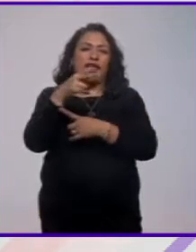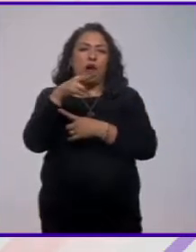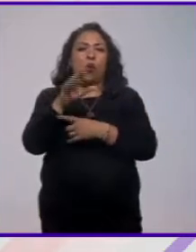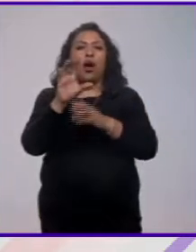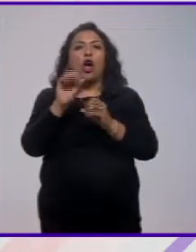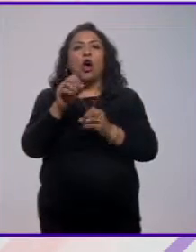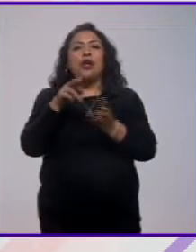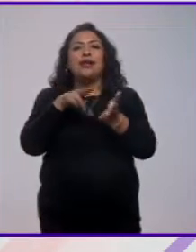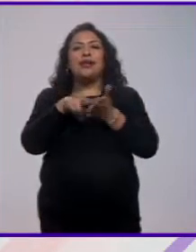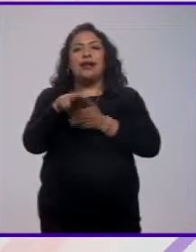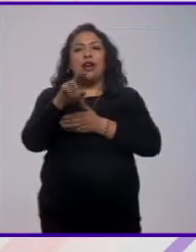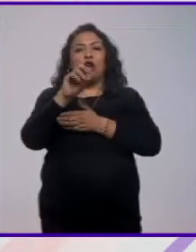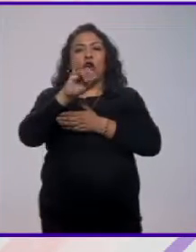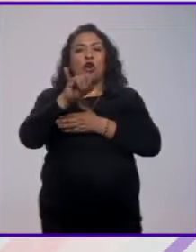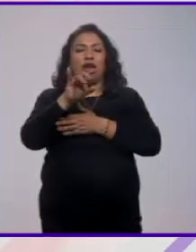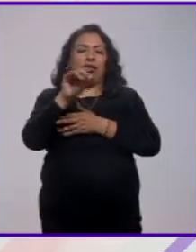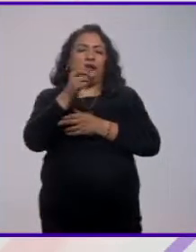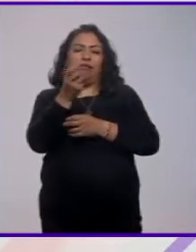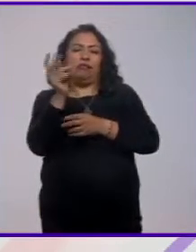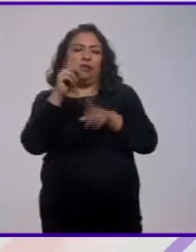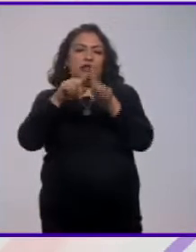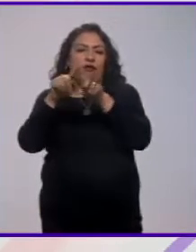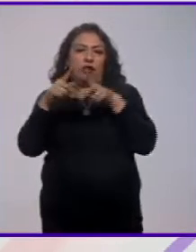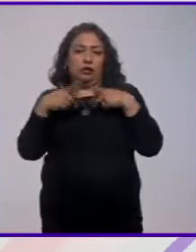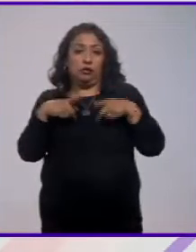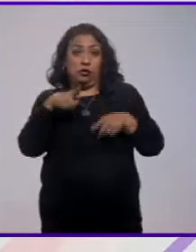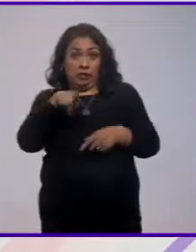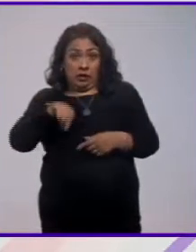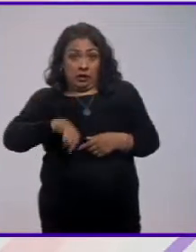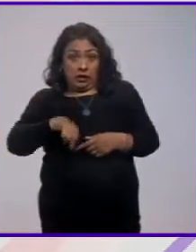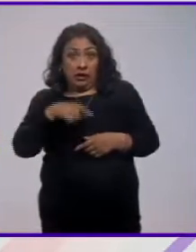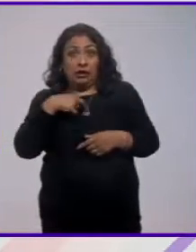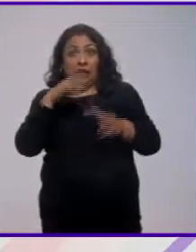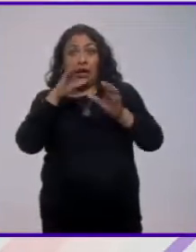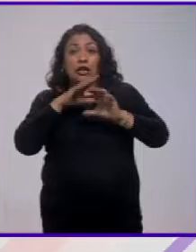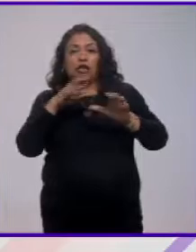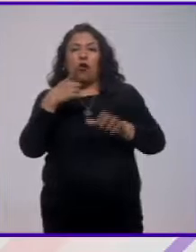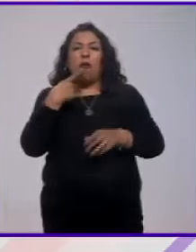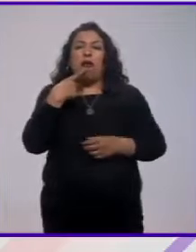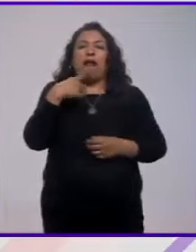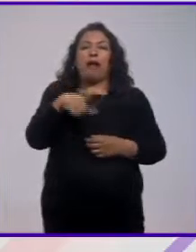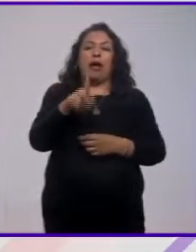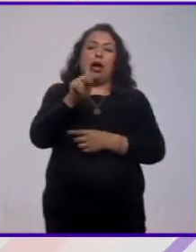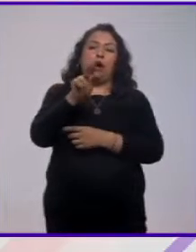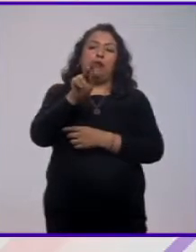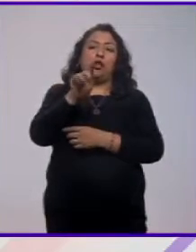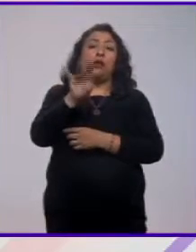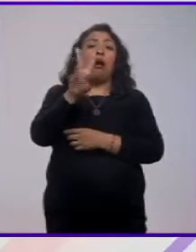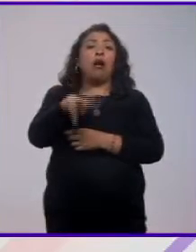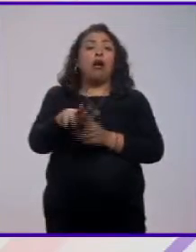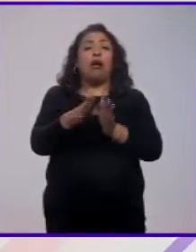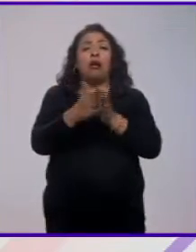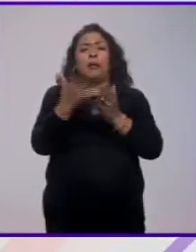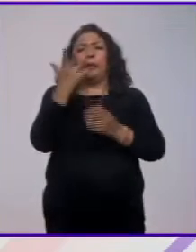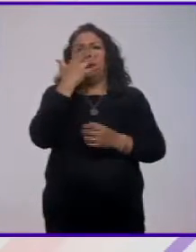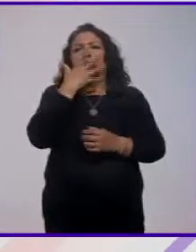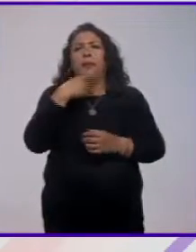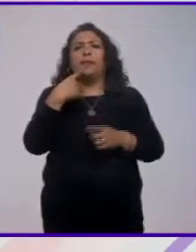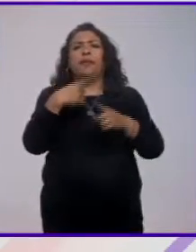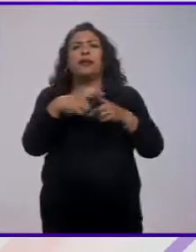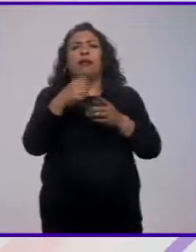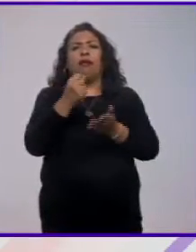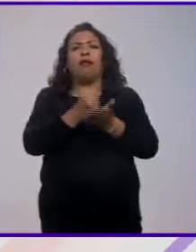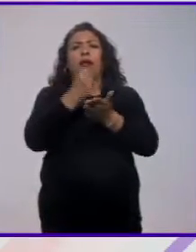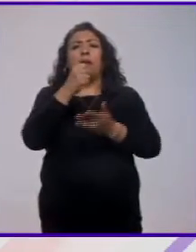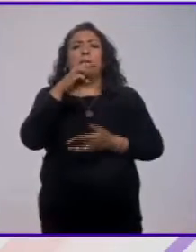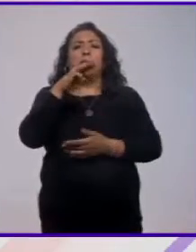de El Negro Ojeda, entre otras tantas personas. Y si les interesa esto, la canción de protesta, hay un maravilloso libro que edita Malpaso